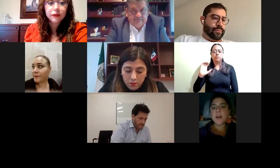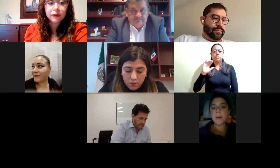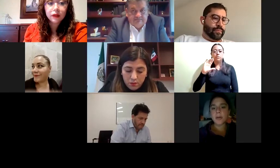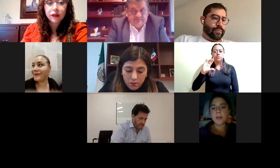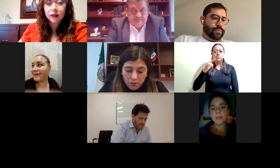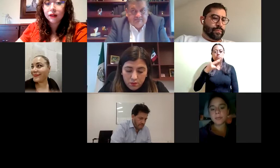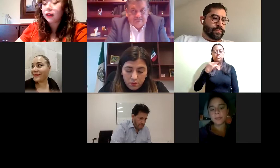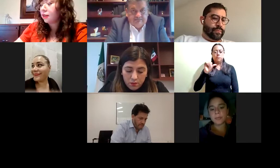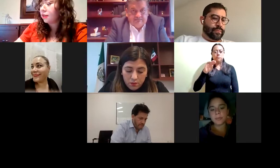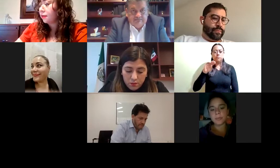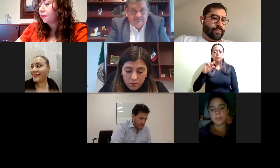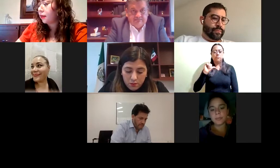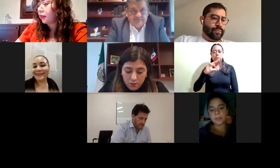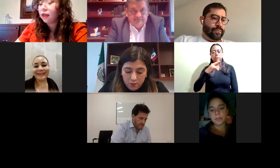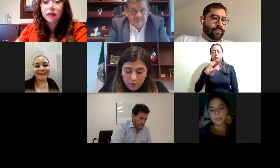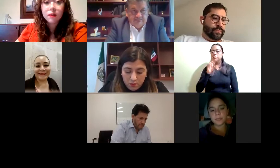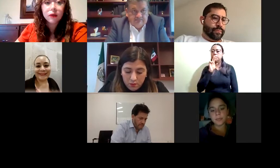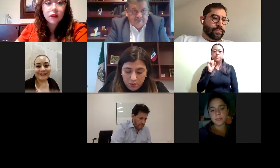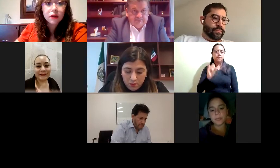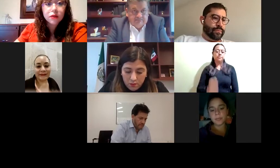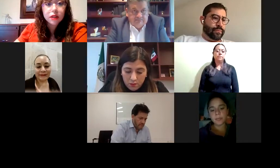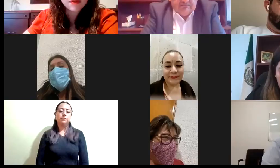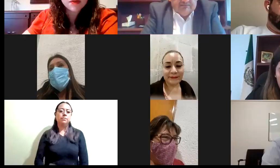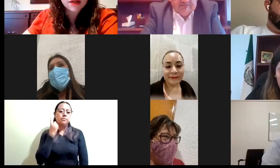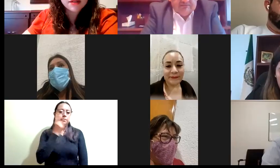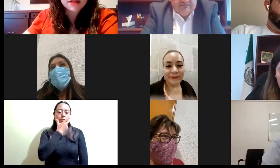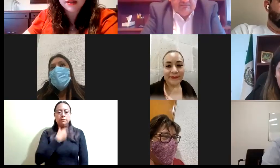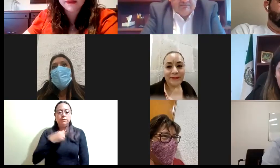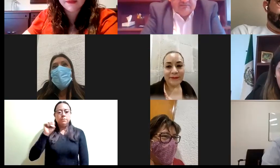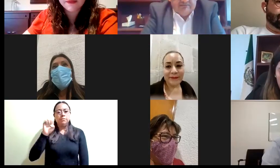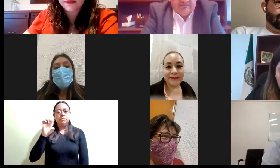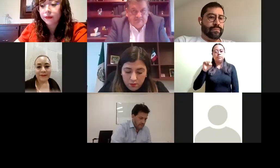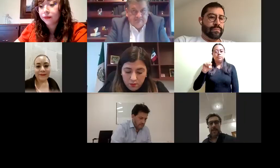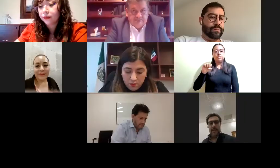favor. Gracias, diputada. Diputado Jesús Esma Suárez.